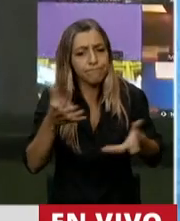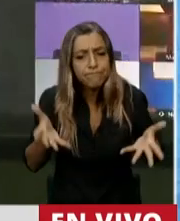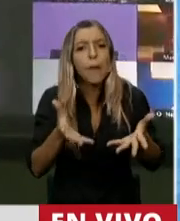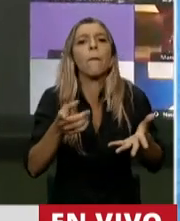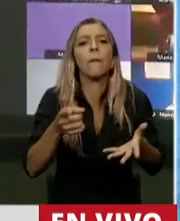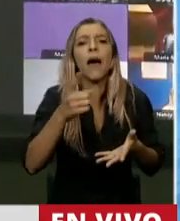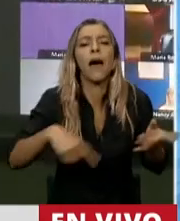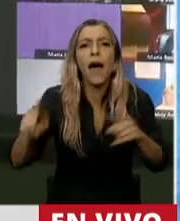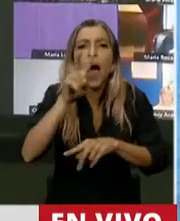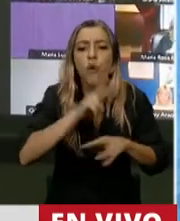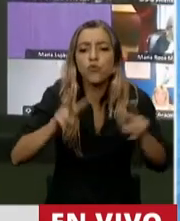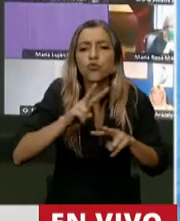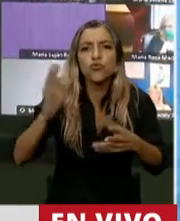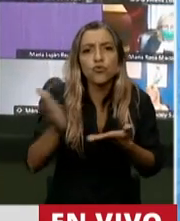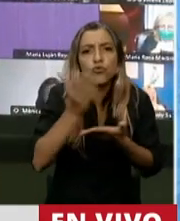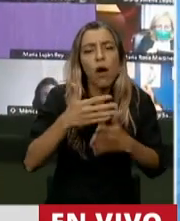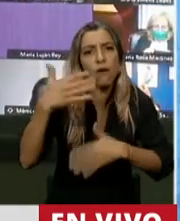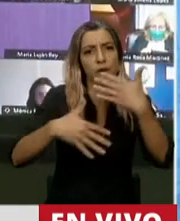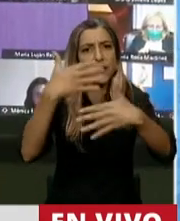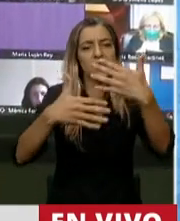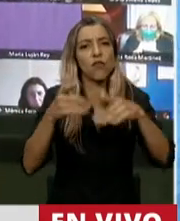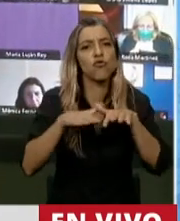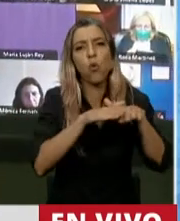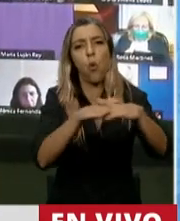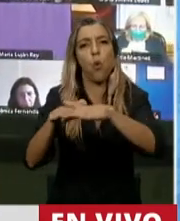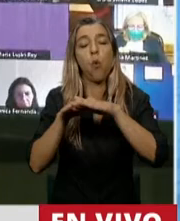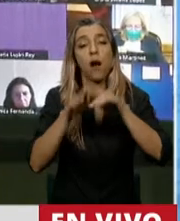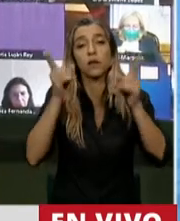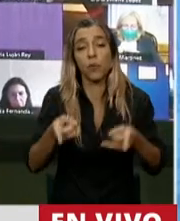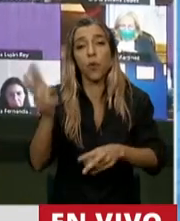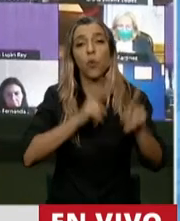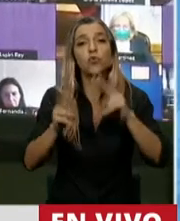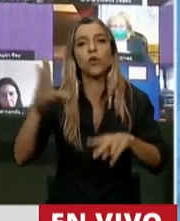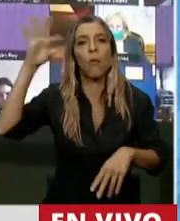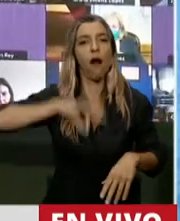desarrollo equilibrado y una verdadera distribución de la riqueza.